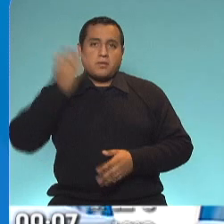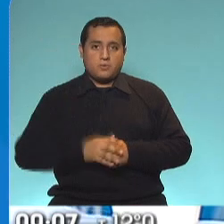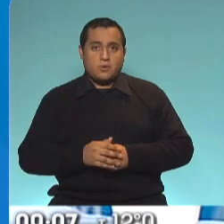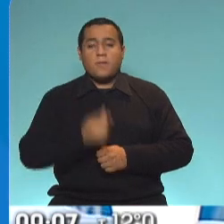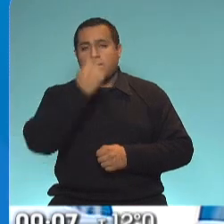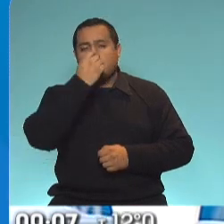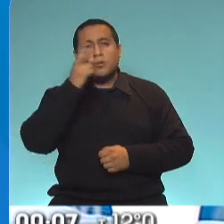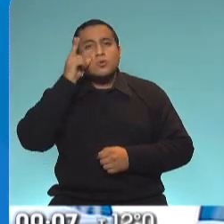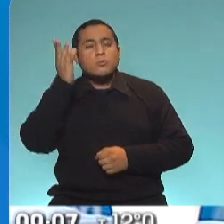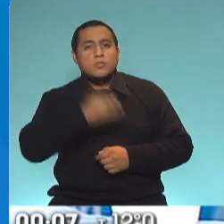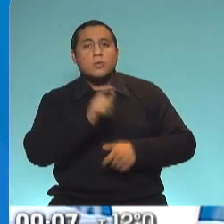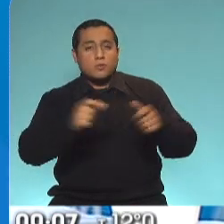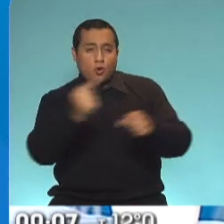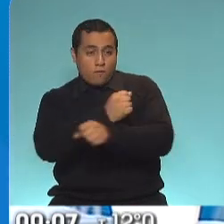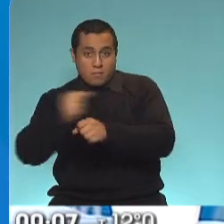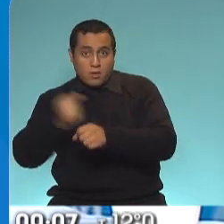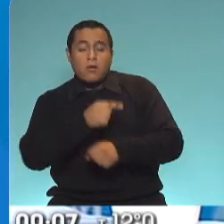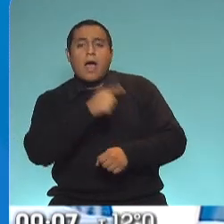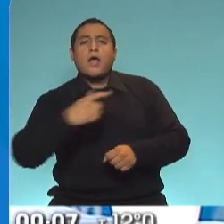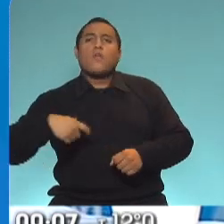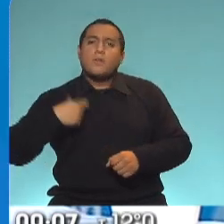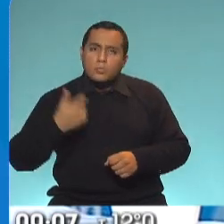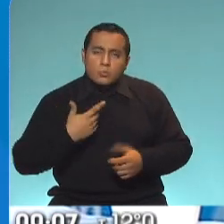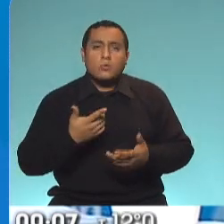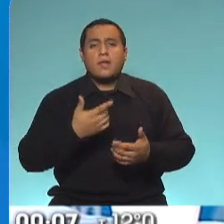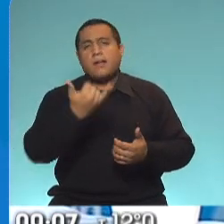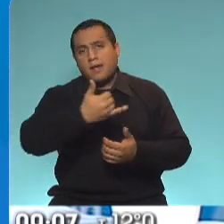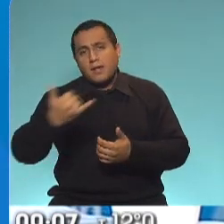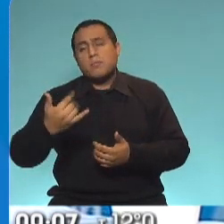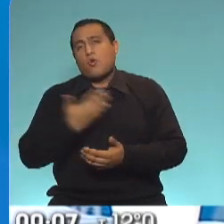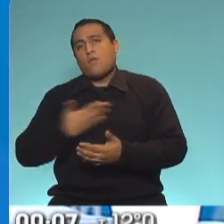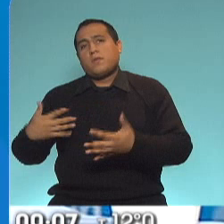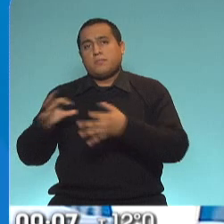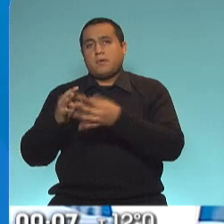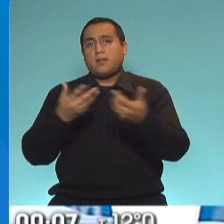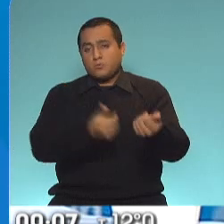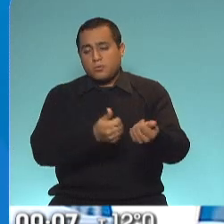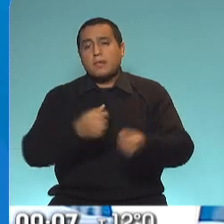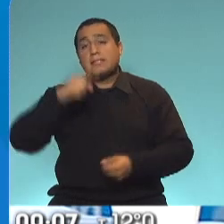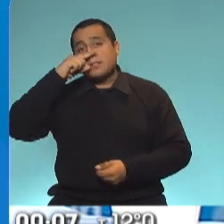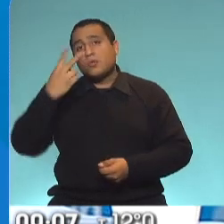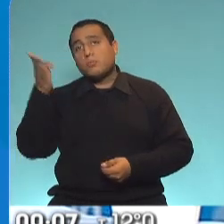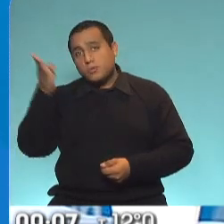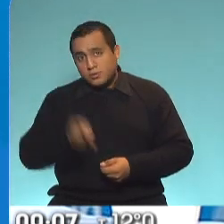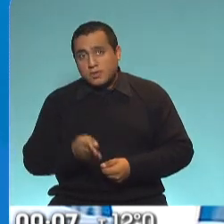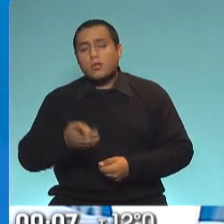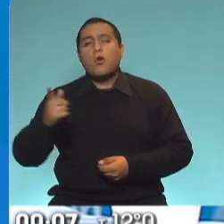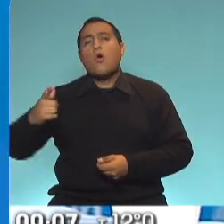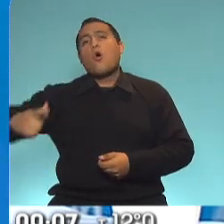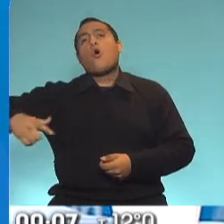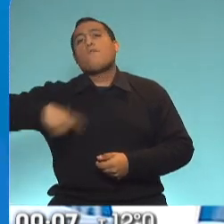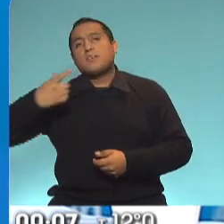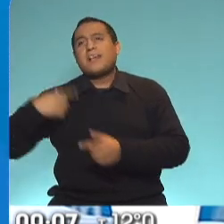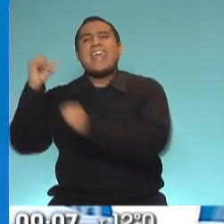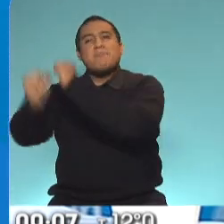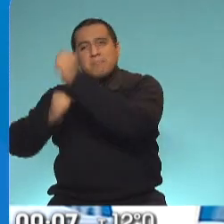de los casos confirmados posee cobertura de salud exclusiva por parte del Estado y el 72% cobertura de obras sociales y